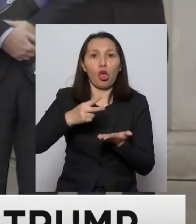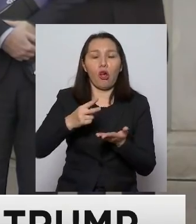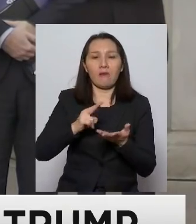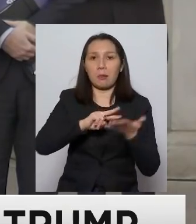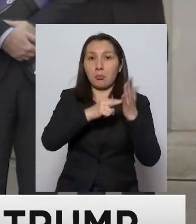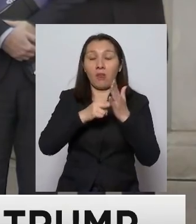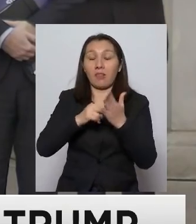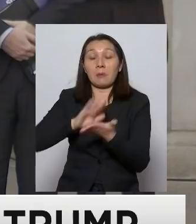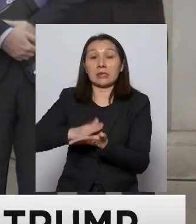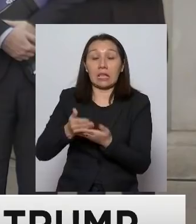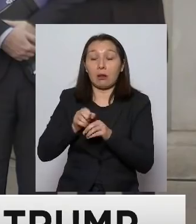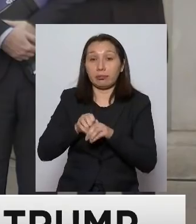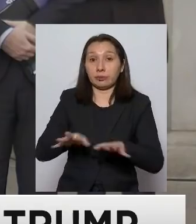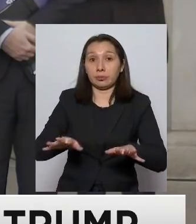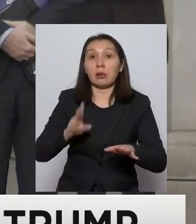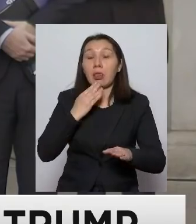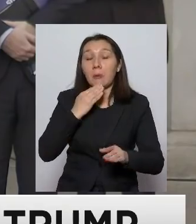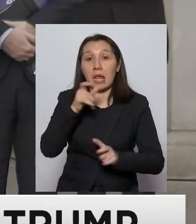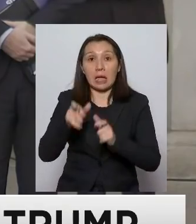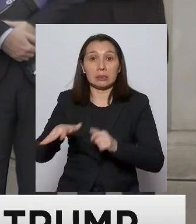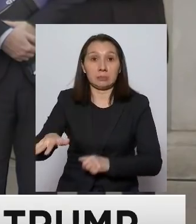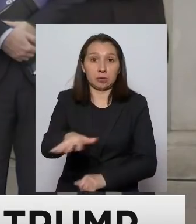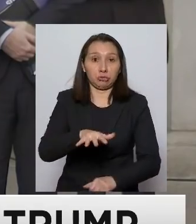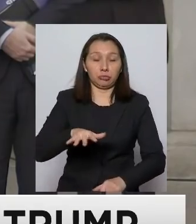pandemia sanitaria y social.